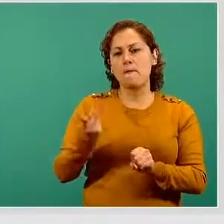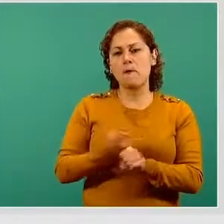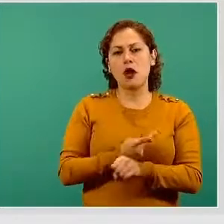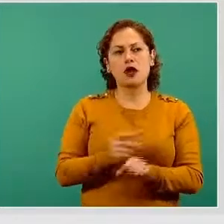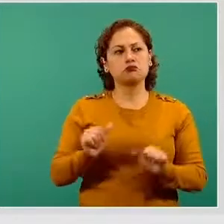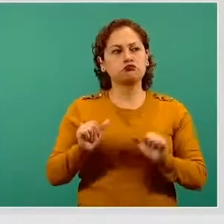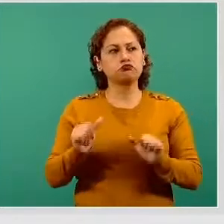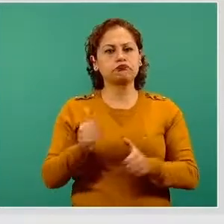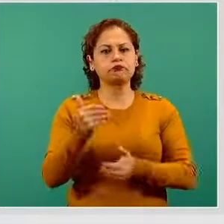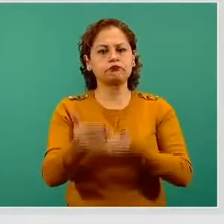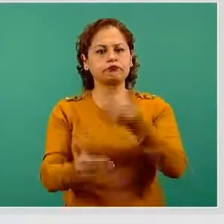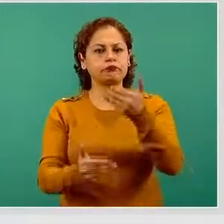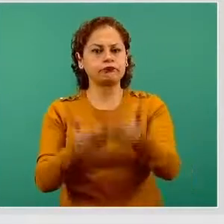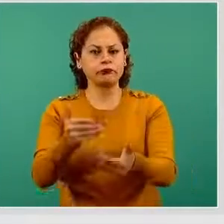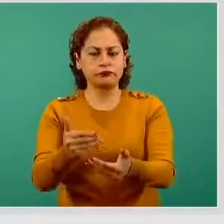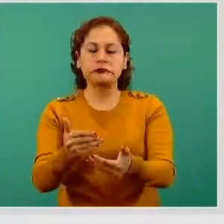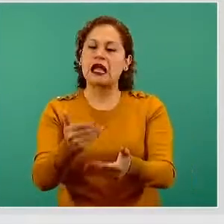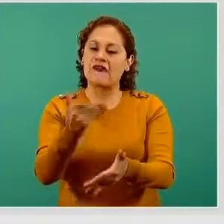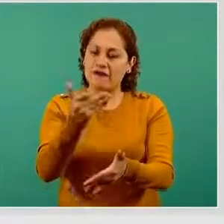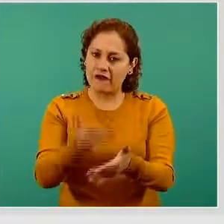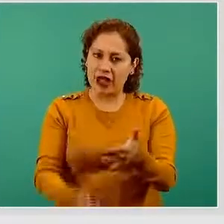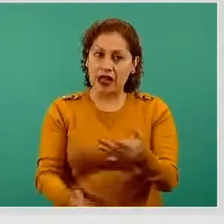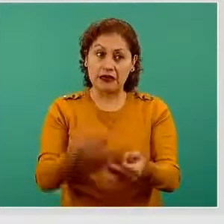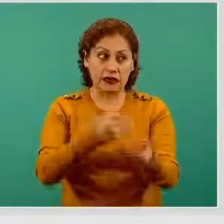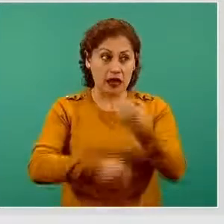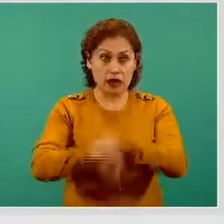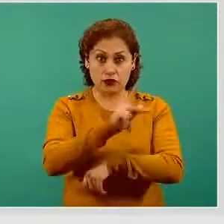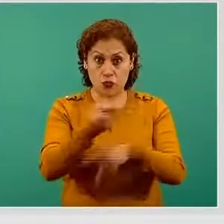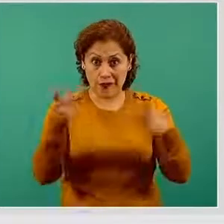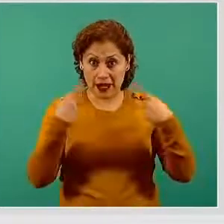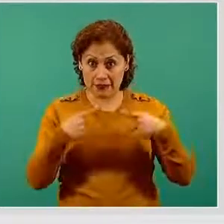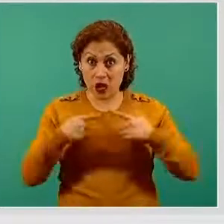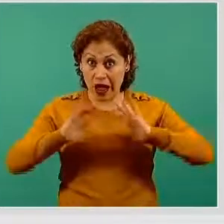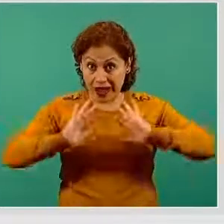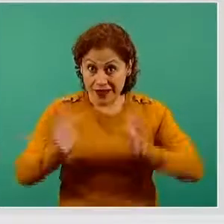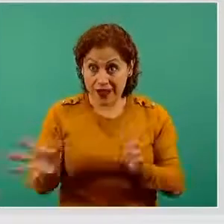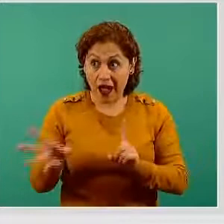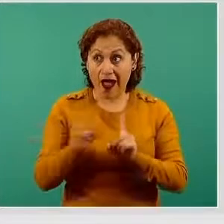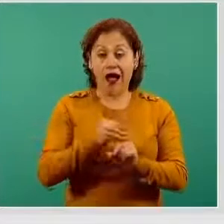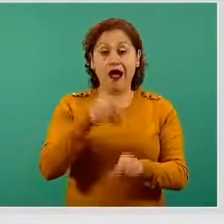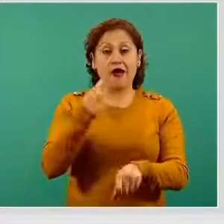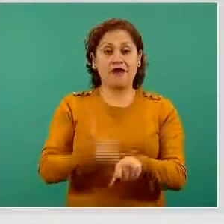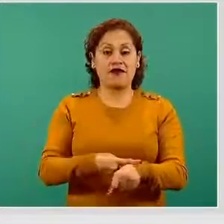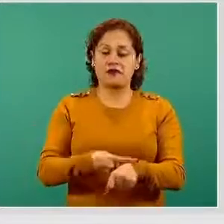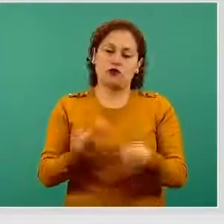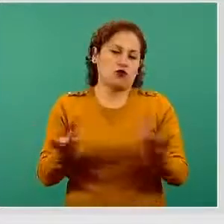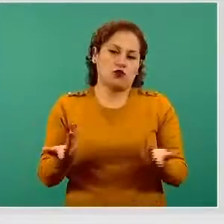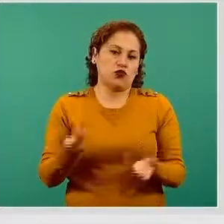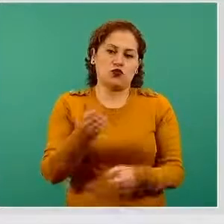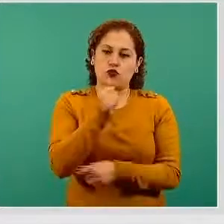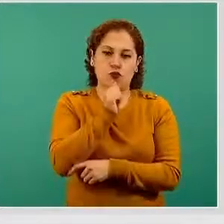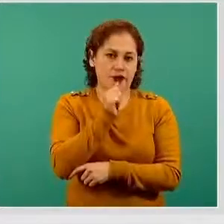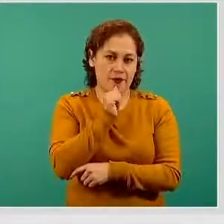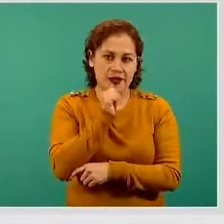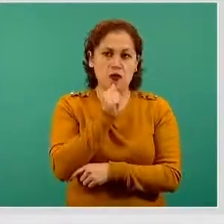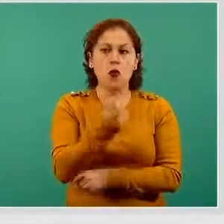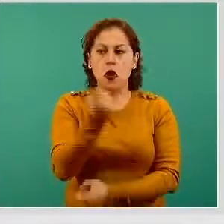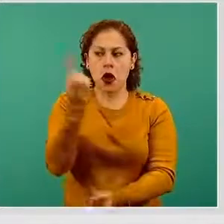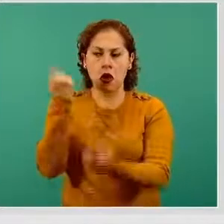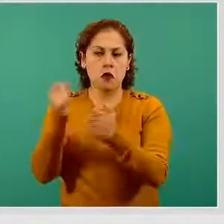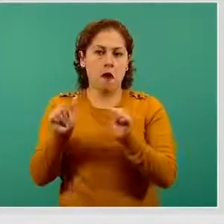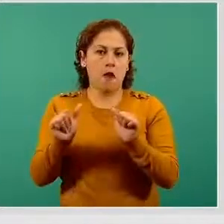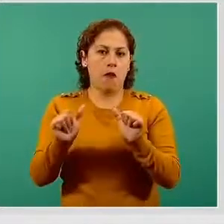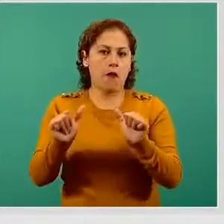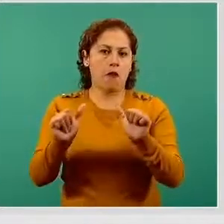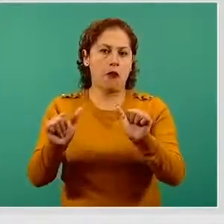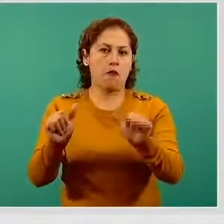efectos de poder responder y no contagiarnos y en su caso enfermar de SARS-CoV-2. ¿Por qué digo que esto es